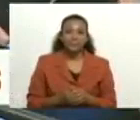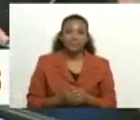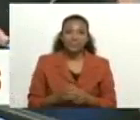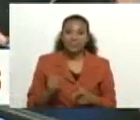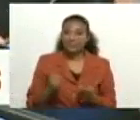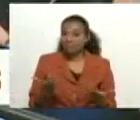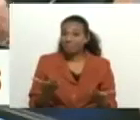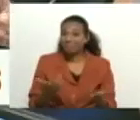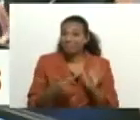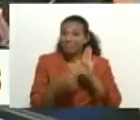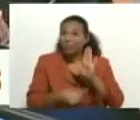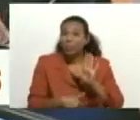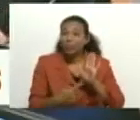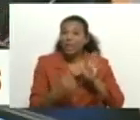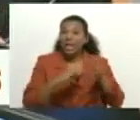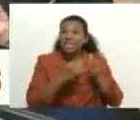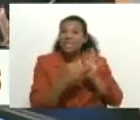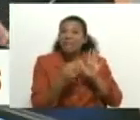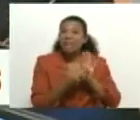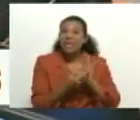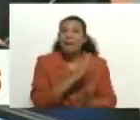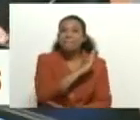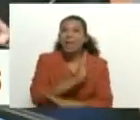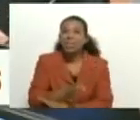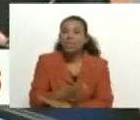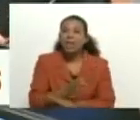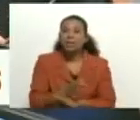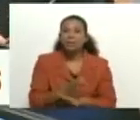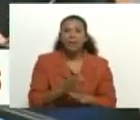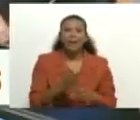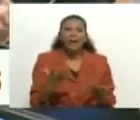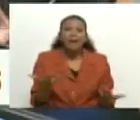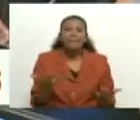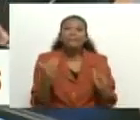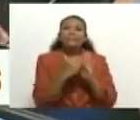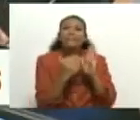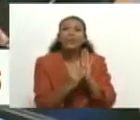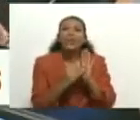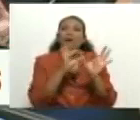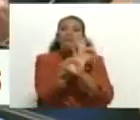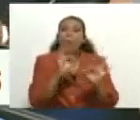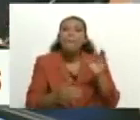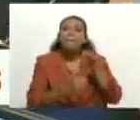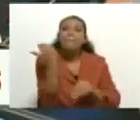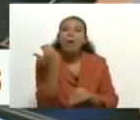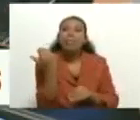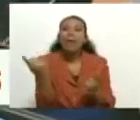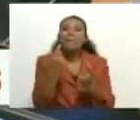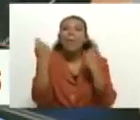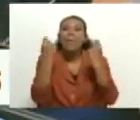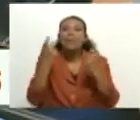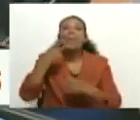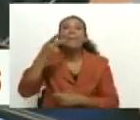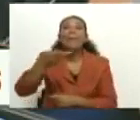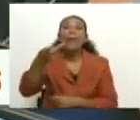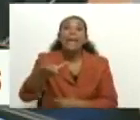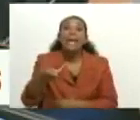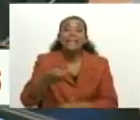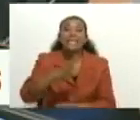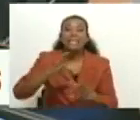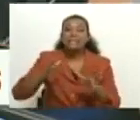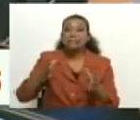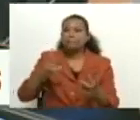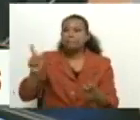Entonces, bajo este concepto, bajo esta idea de que las sanciones son un instrumento que promueve una política de